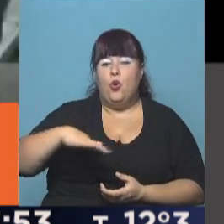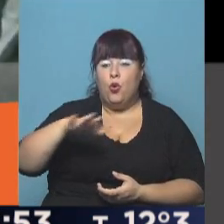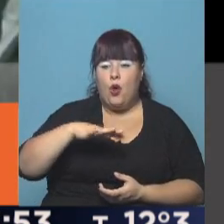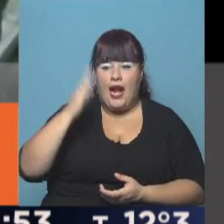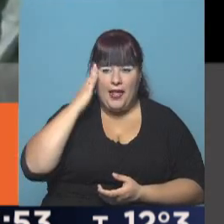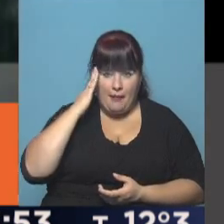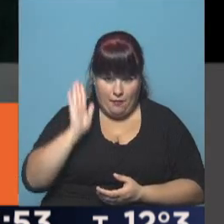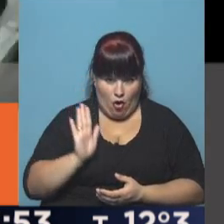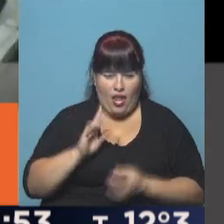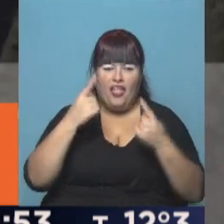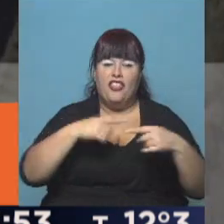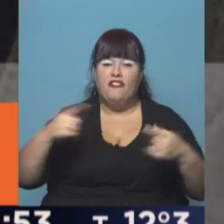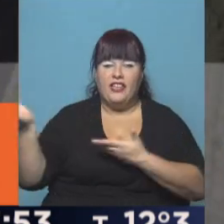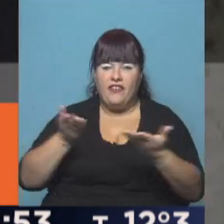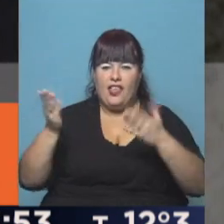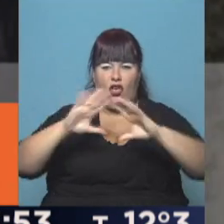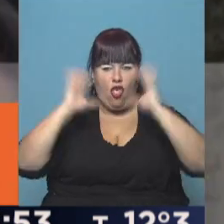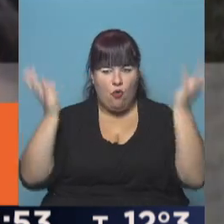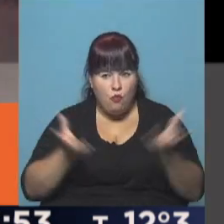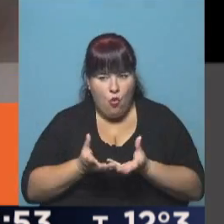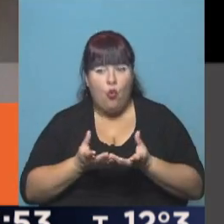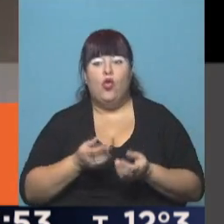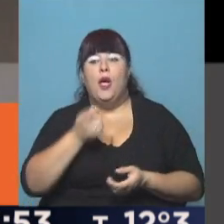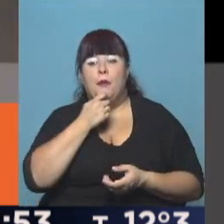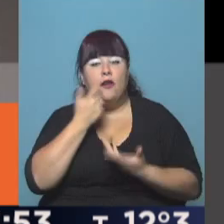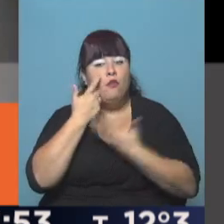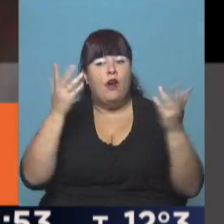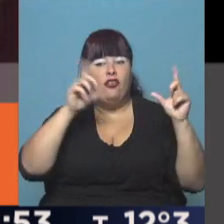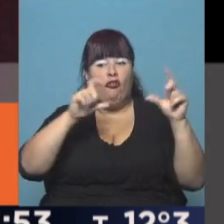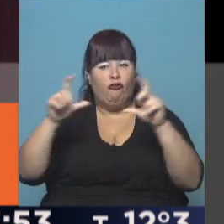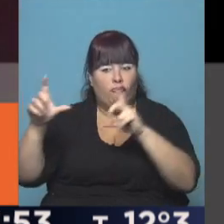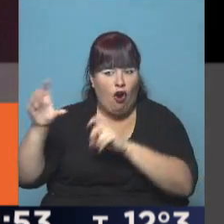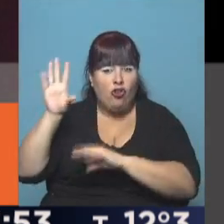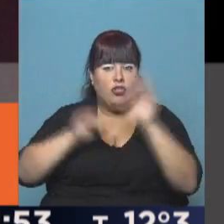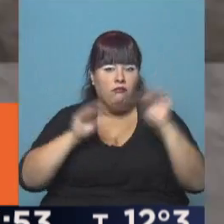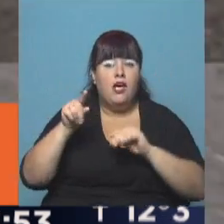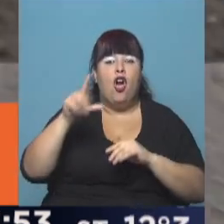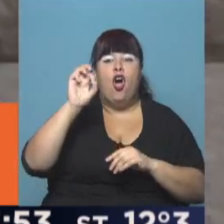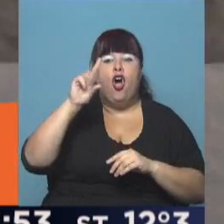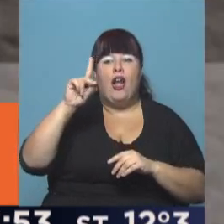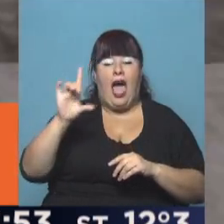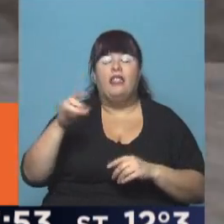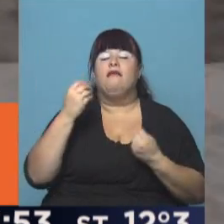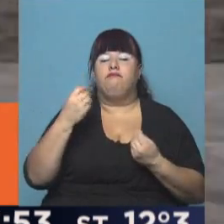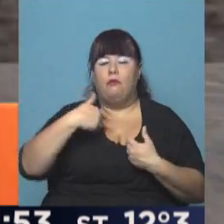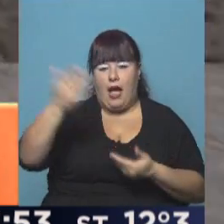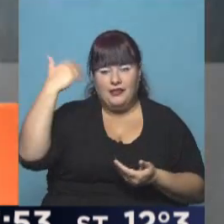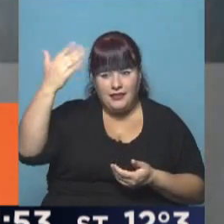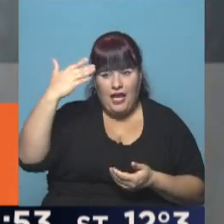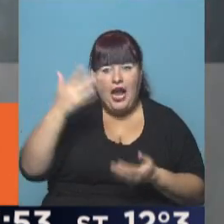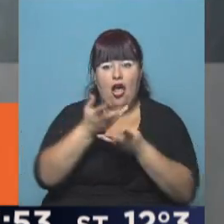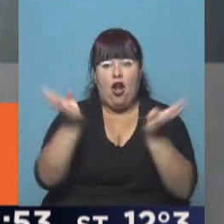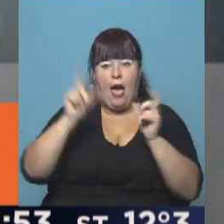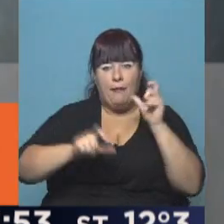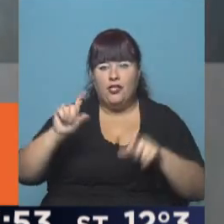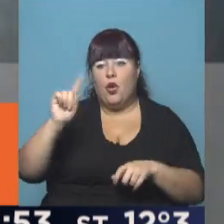de la Memoria. Distintos invitados internacionales, por ejemplo, una muestra fotográfica, Autorretratos Híbridos de Orlán. Orlán tendrá la charla con el público